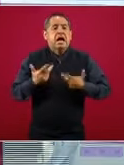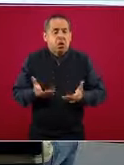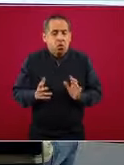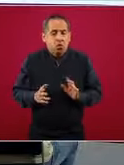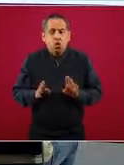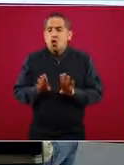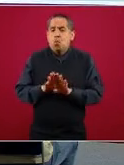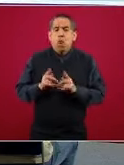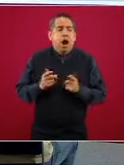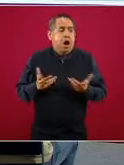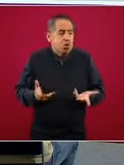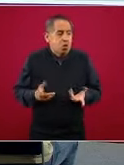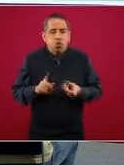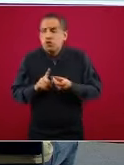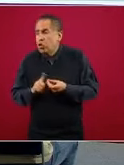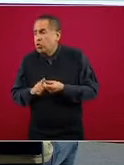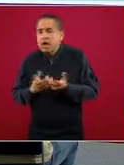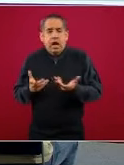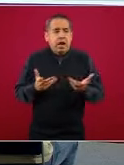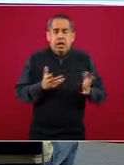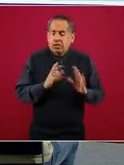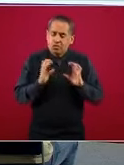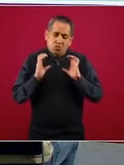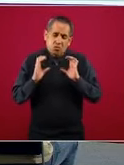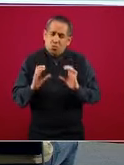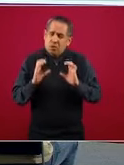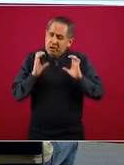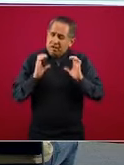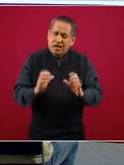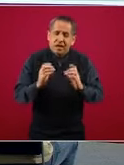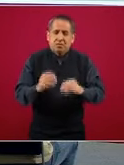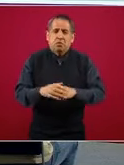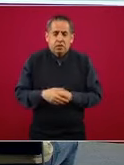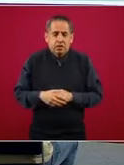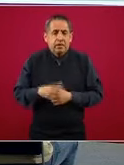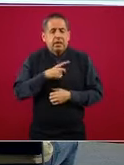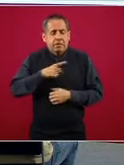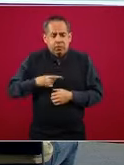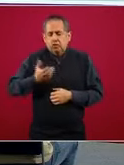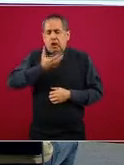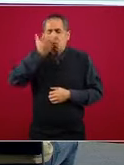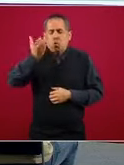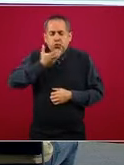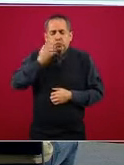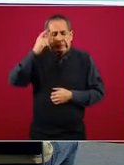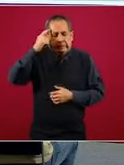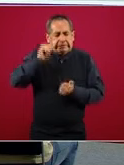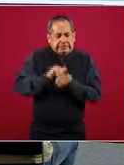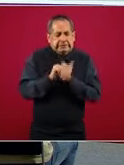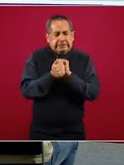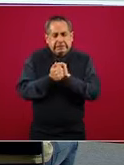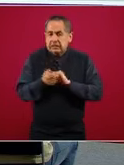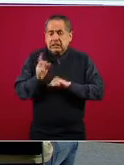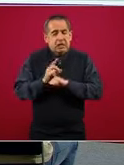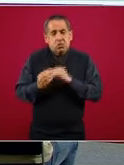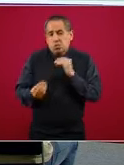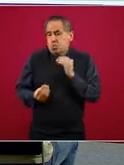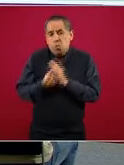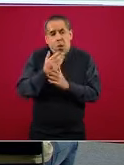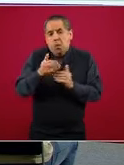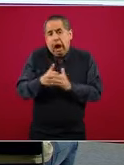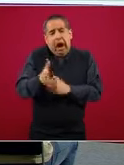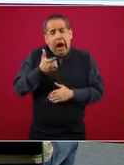hacemos, cómo lo hacemos, dónde lo hacemos. Y tenemos que incorporar a nuestra vida diaria los